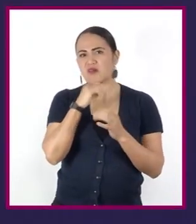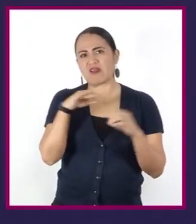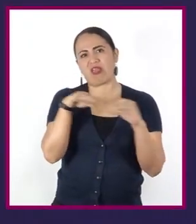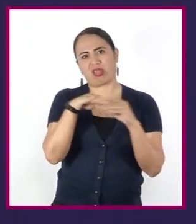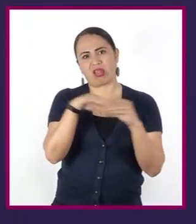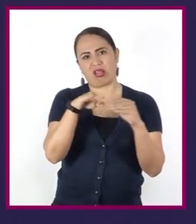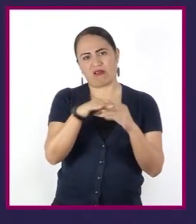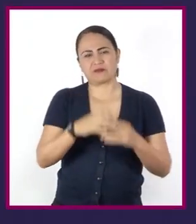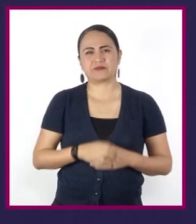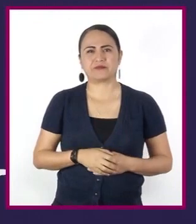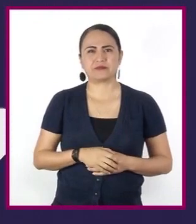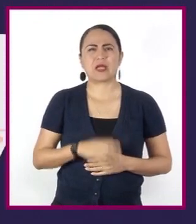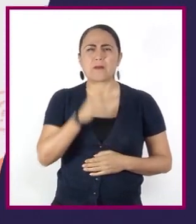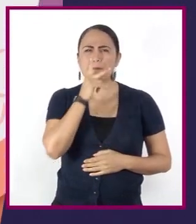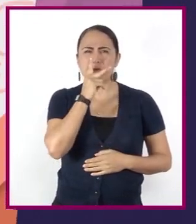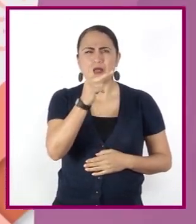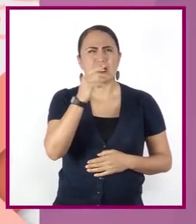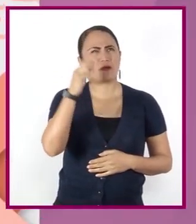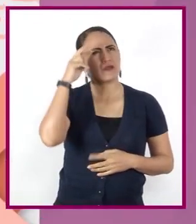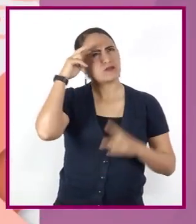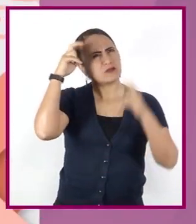ayudaron a imaginar el contexto?